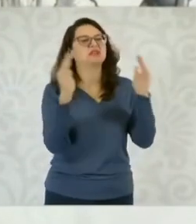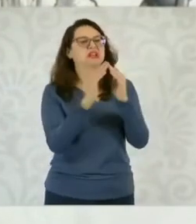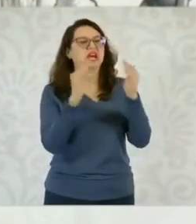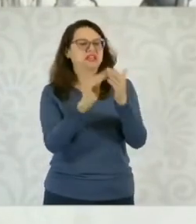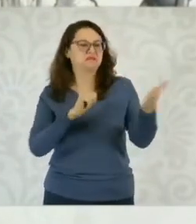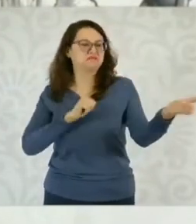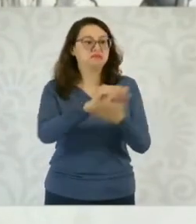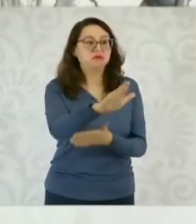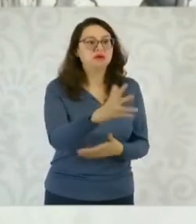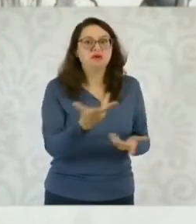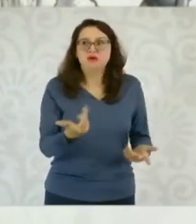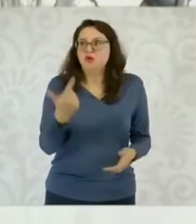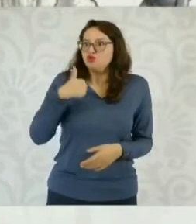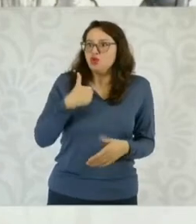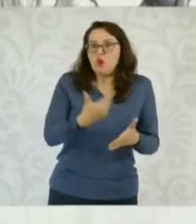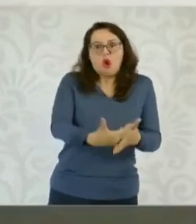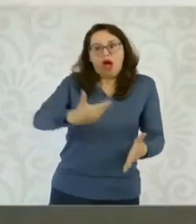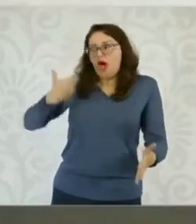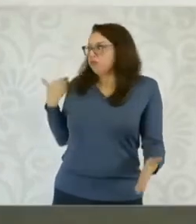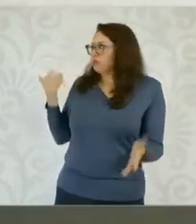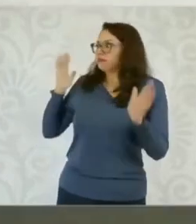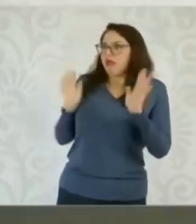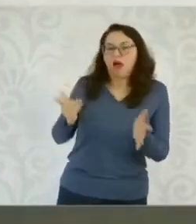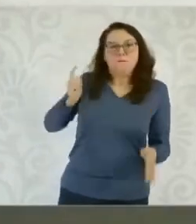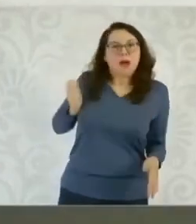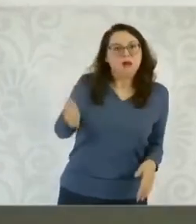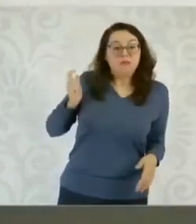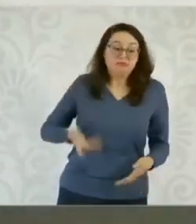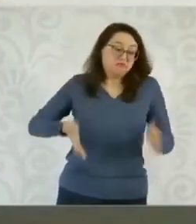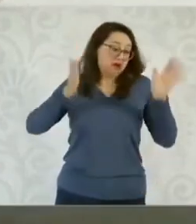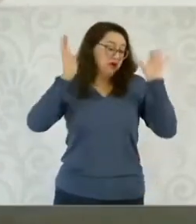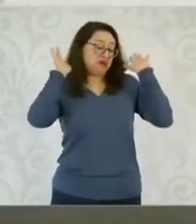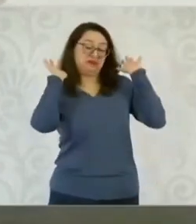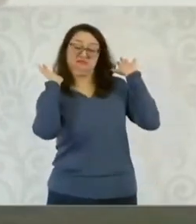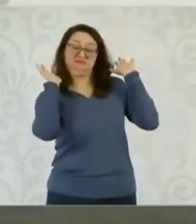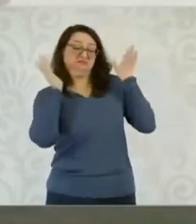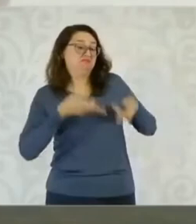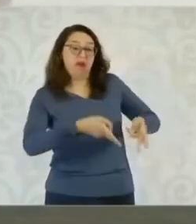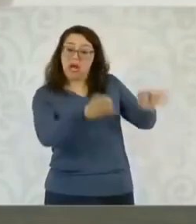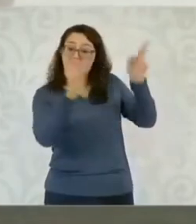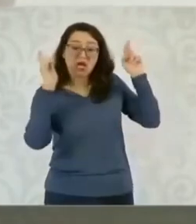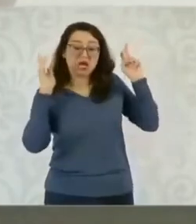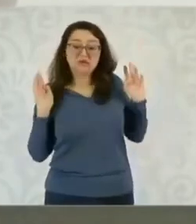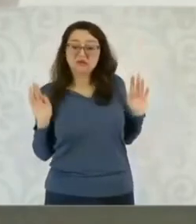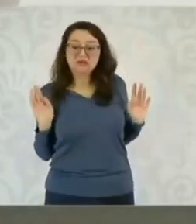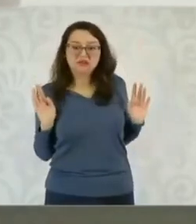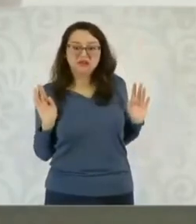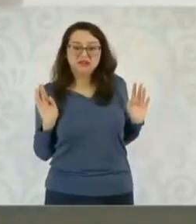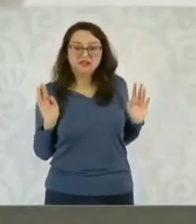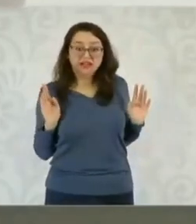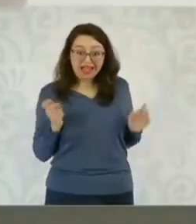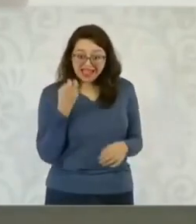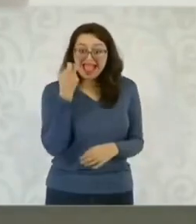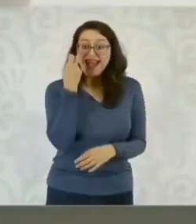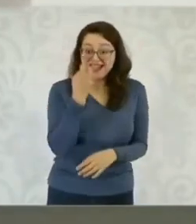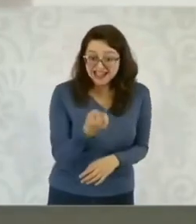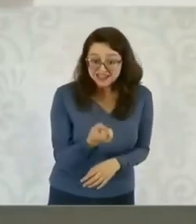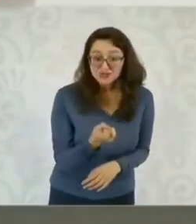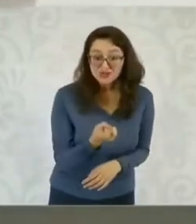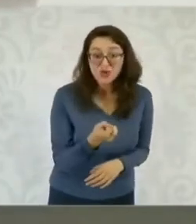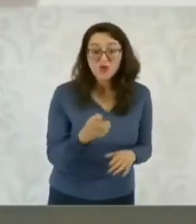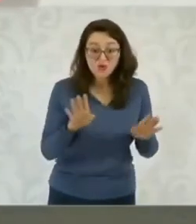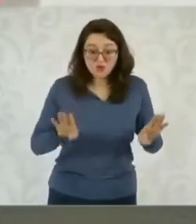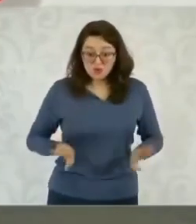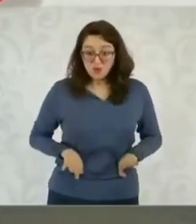lo que ya pagaste, quién sabe, ese es tu problema. Entonces, eso fue lo que pasó. Y además de